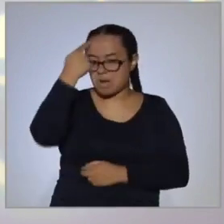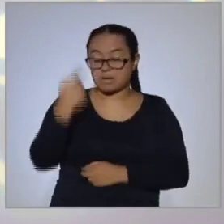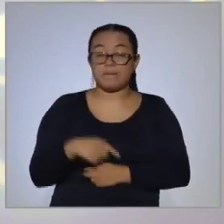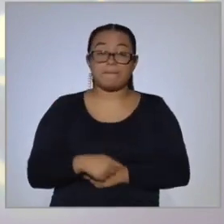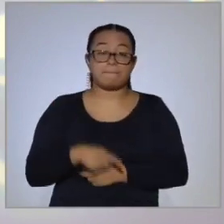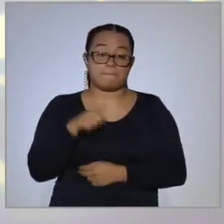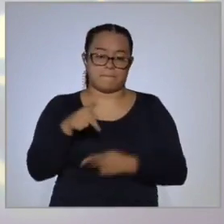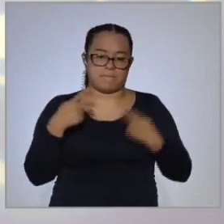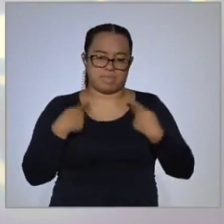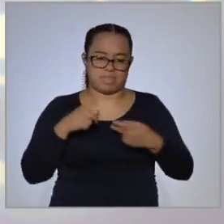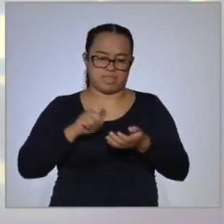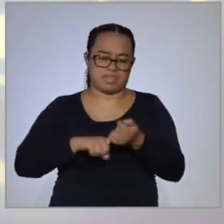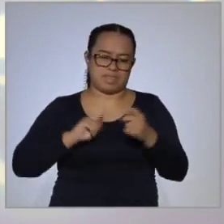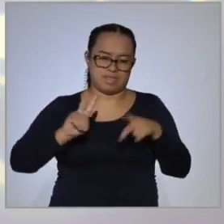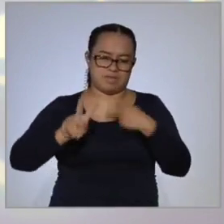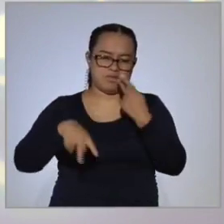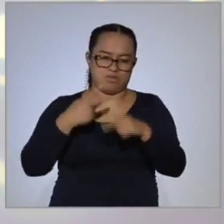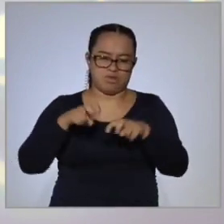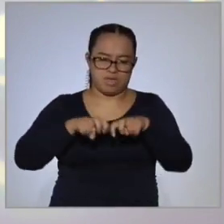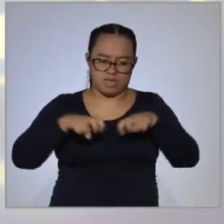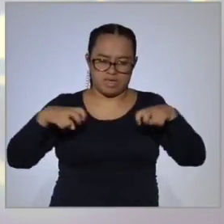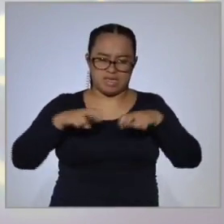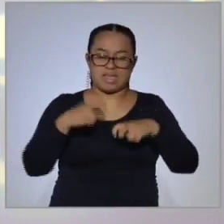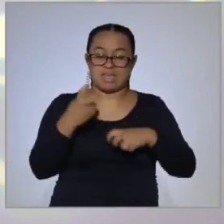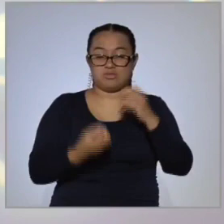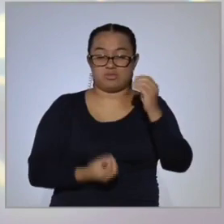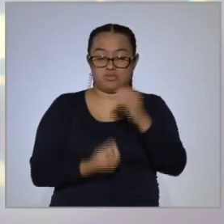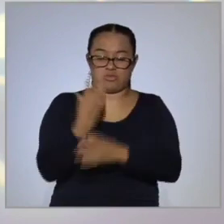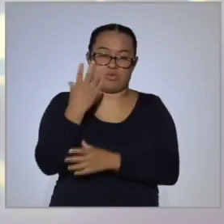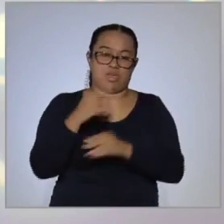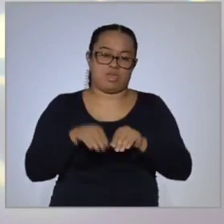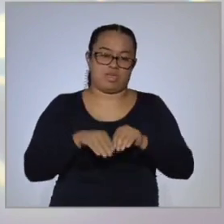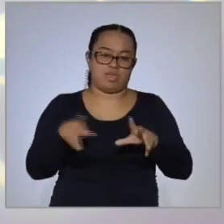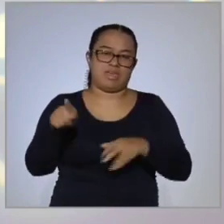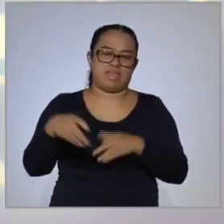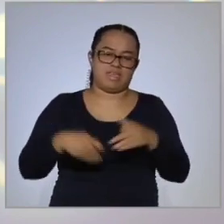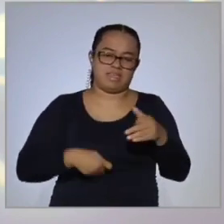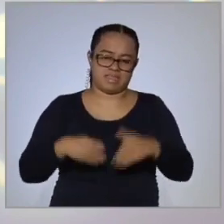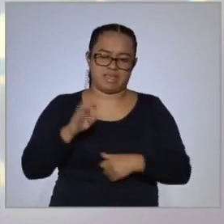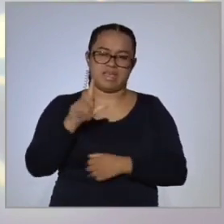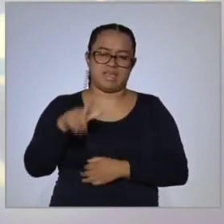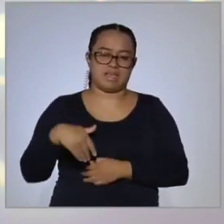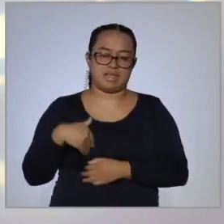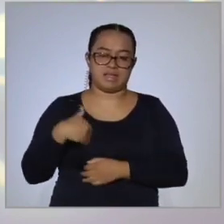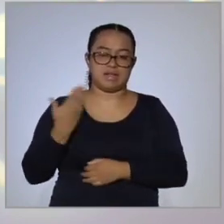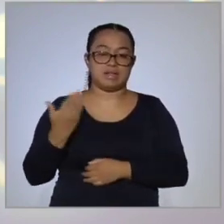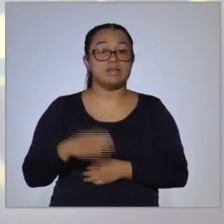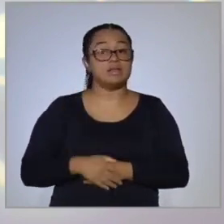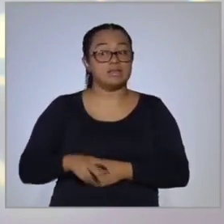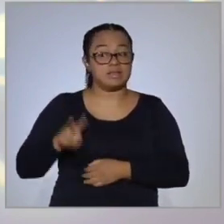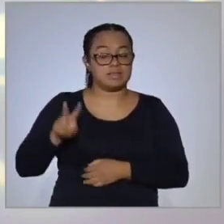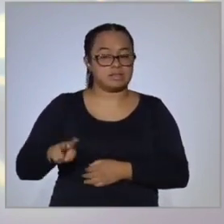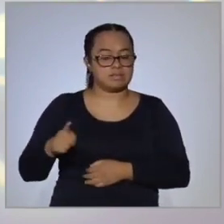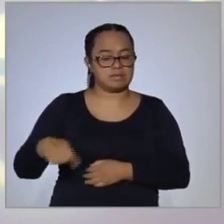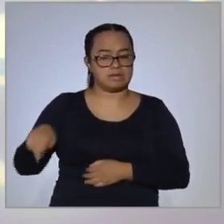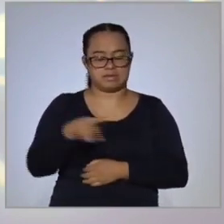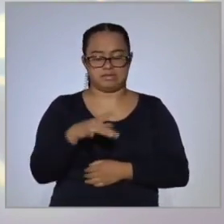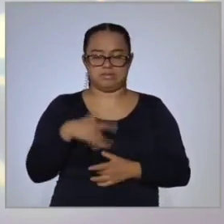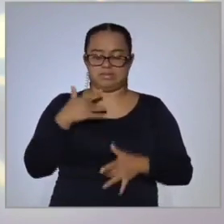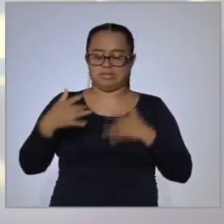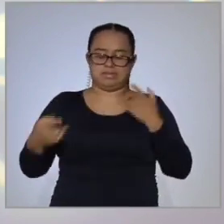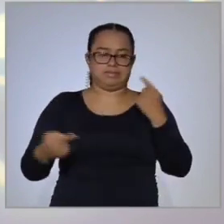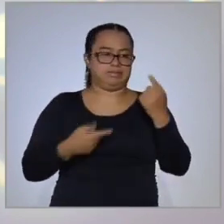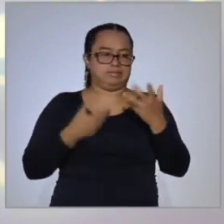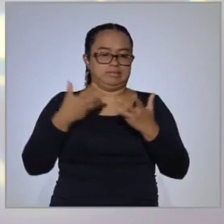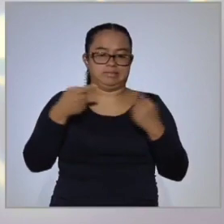público que estuvo con nosotros ahí en el estreno, donde atentamente nos invitaron ahí en el Teatro del Milagro, salió con gran polémica. Y de